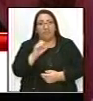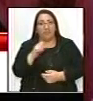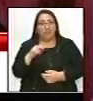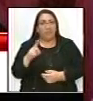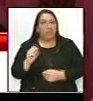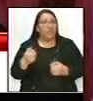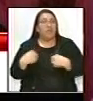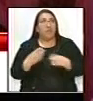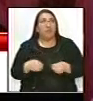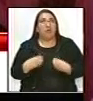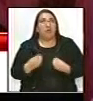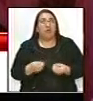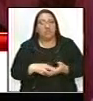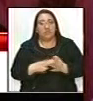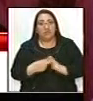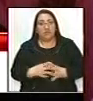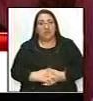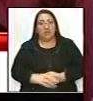tendría acá por qué